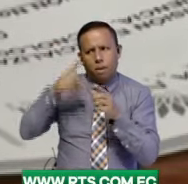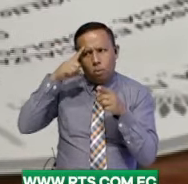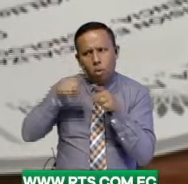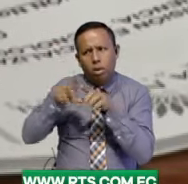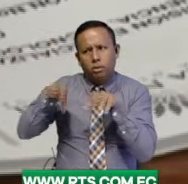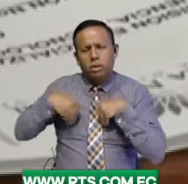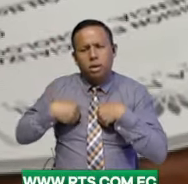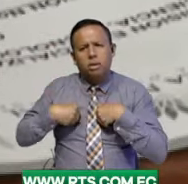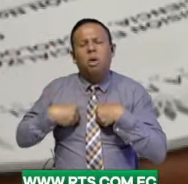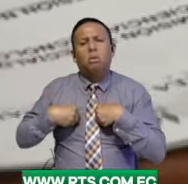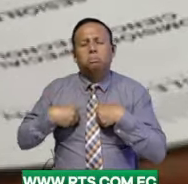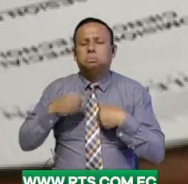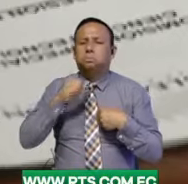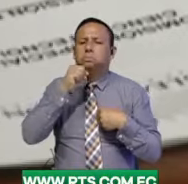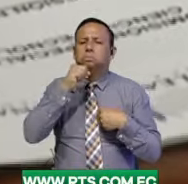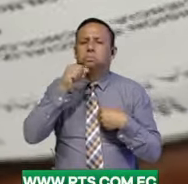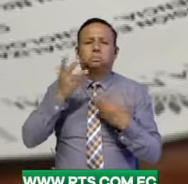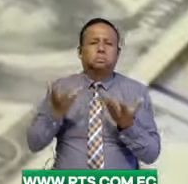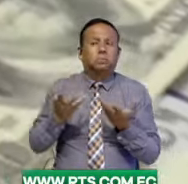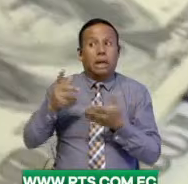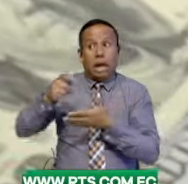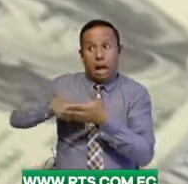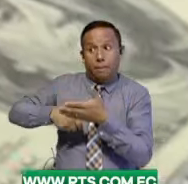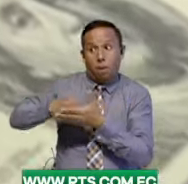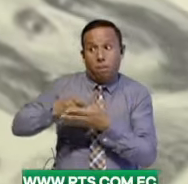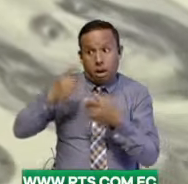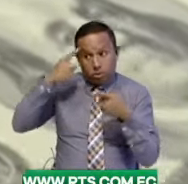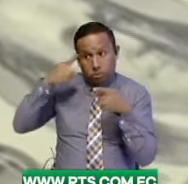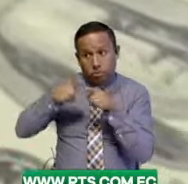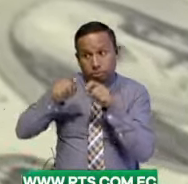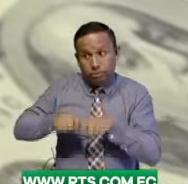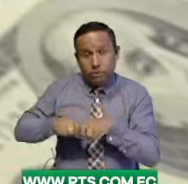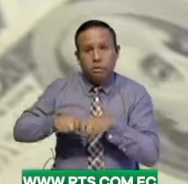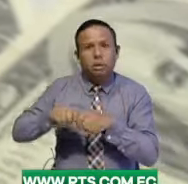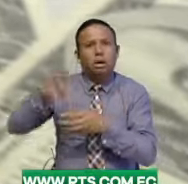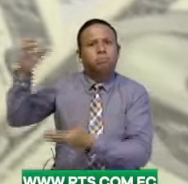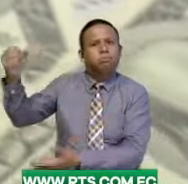entre las partes, que de ser aprobadas darían paso al desembolso de los